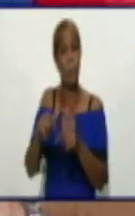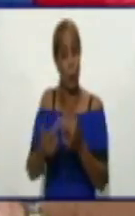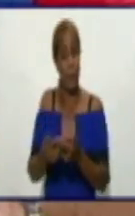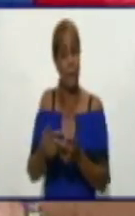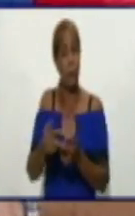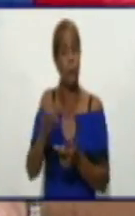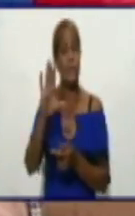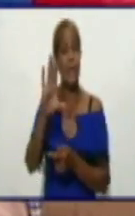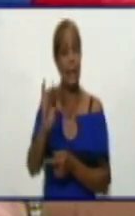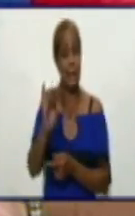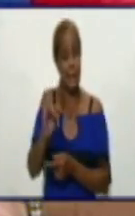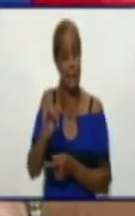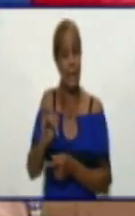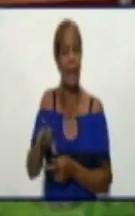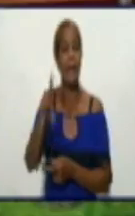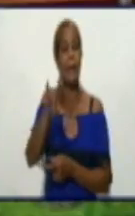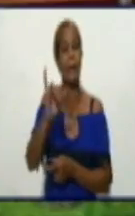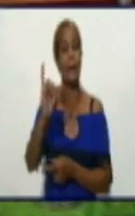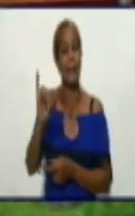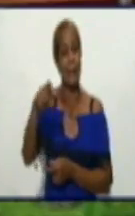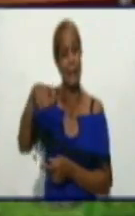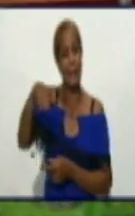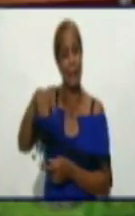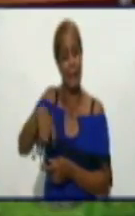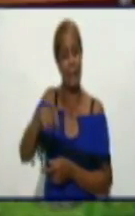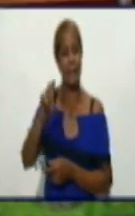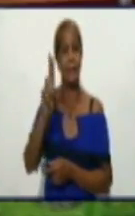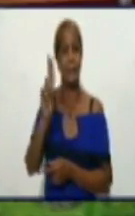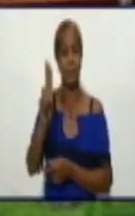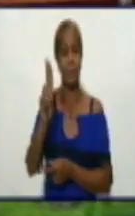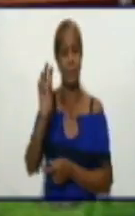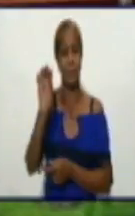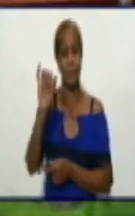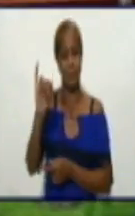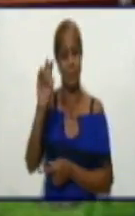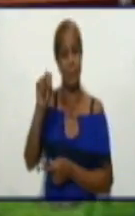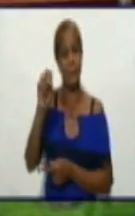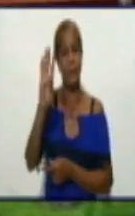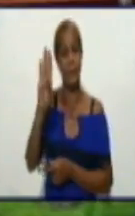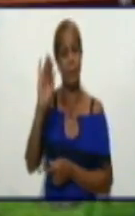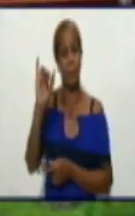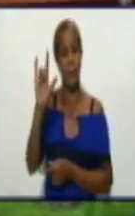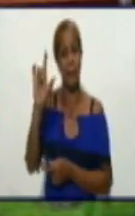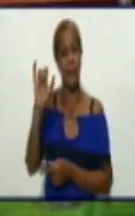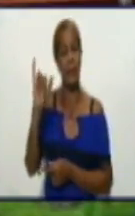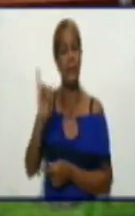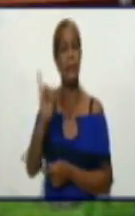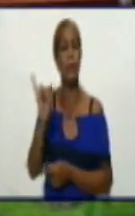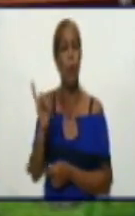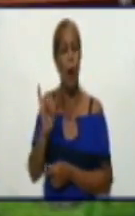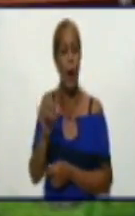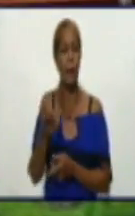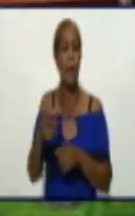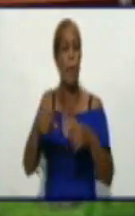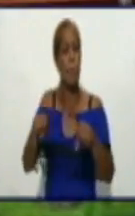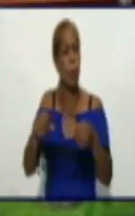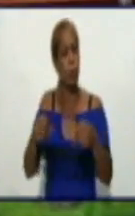¿ya? Ahora, hay Rikimbili de carga, hay Rikimbili de transporte de pasajeros, hay Rikimbili que es